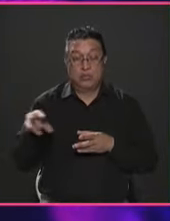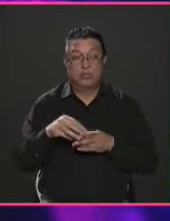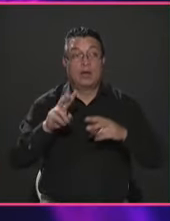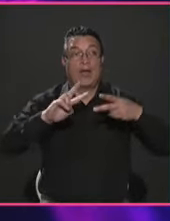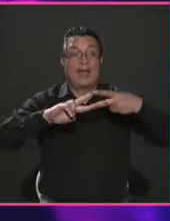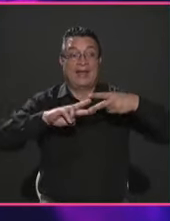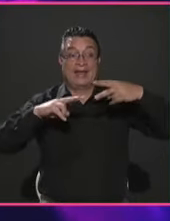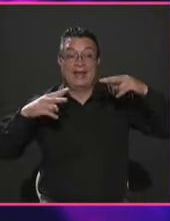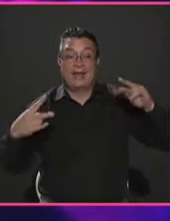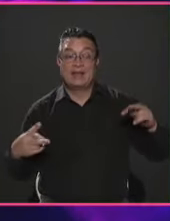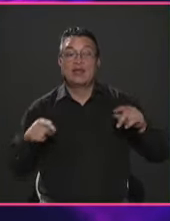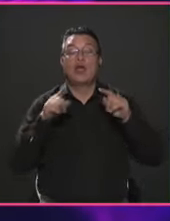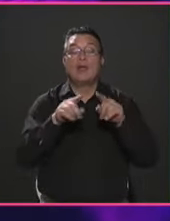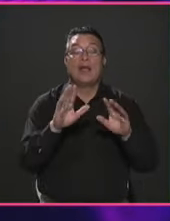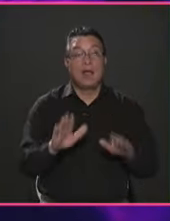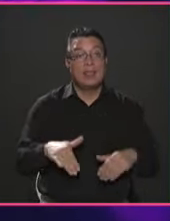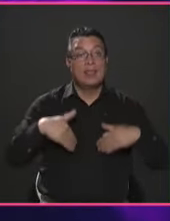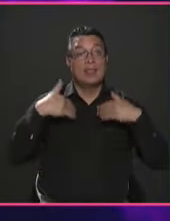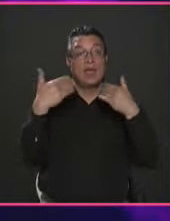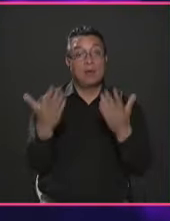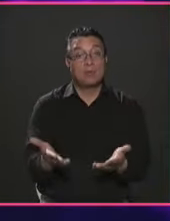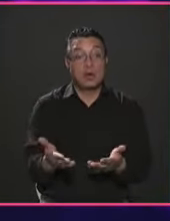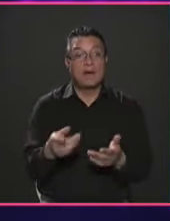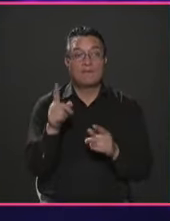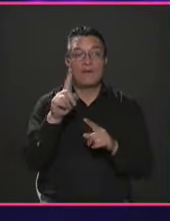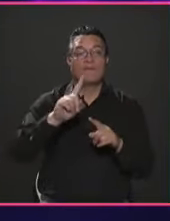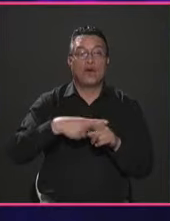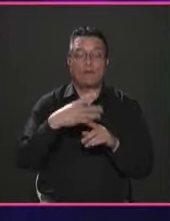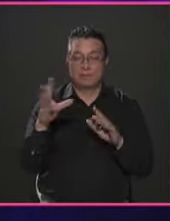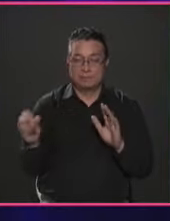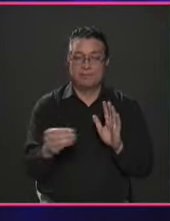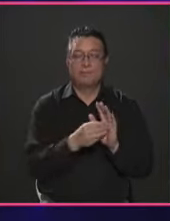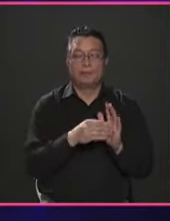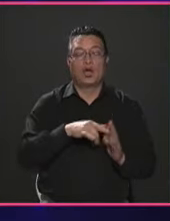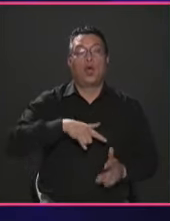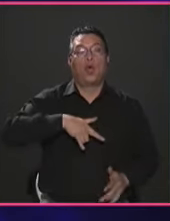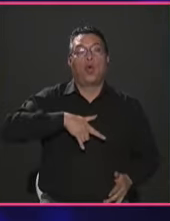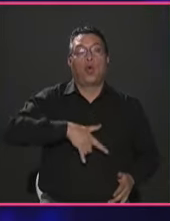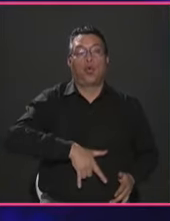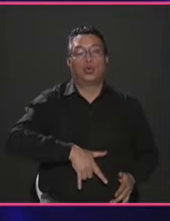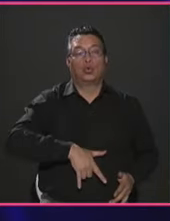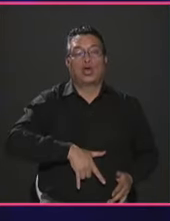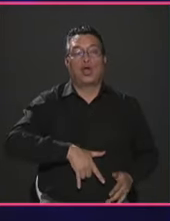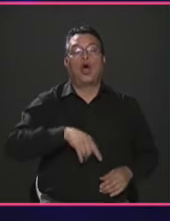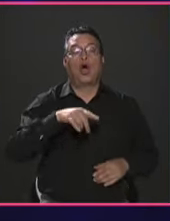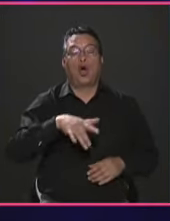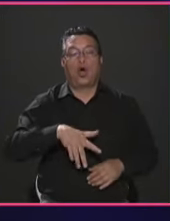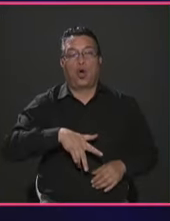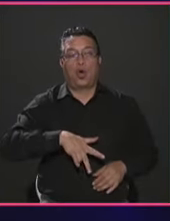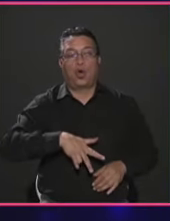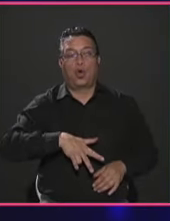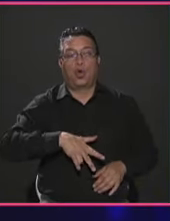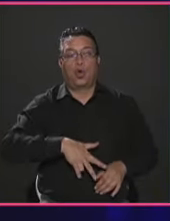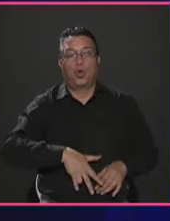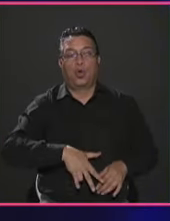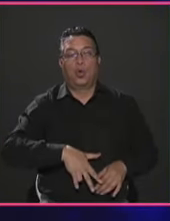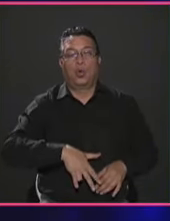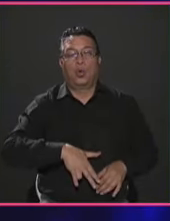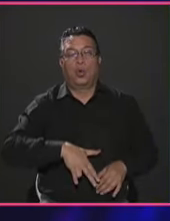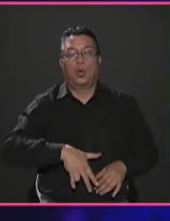genético y luego los vuelven a poner a del cerdo luego